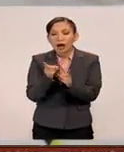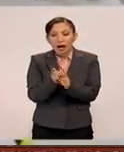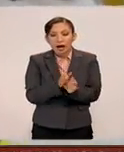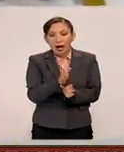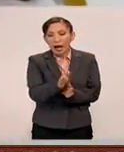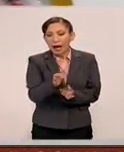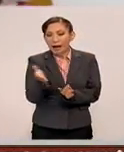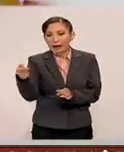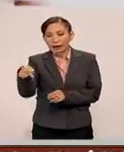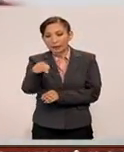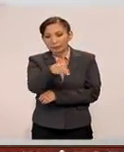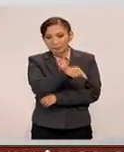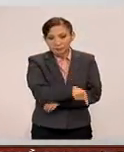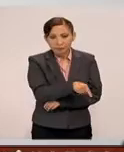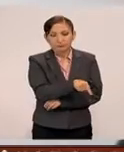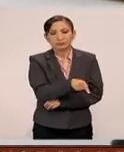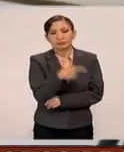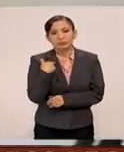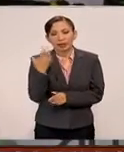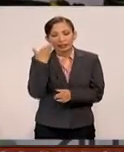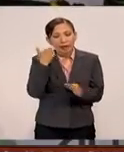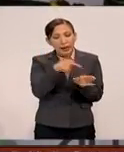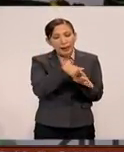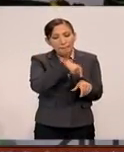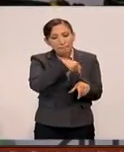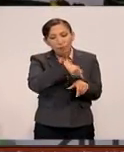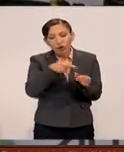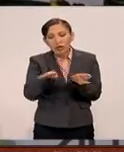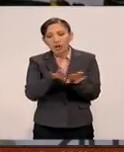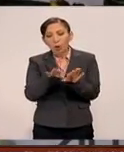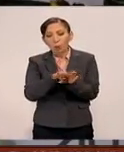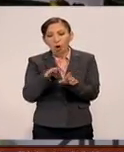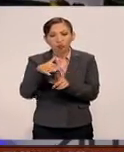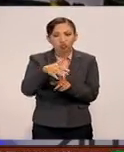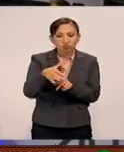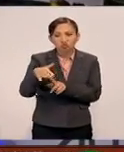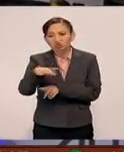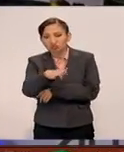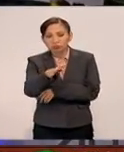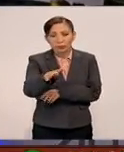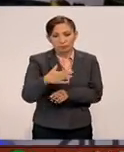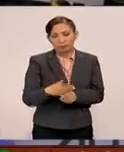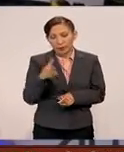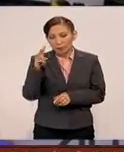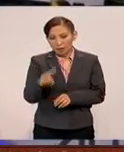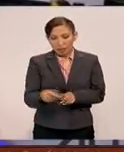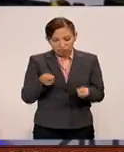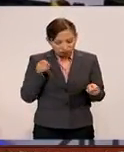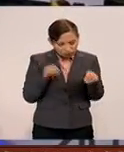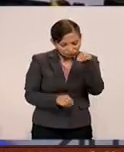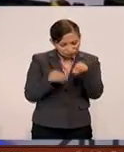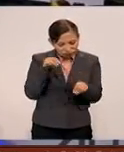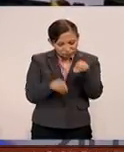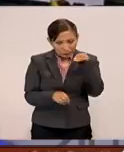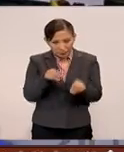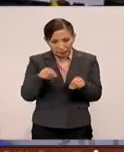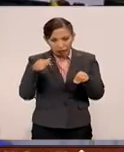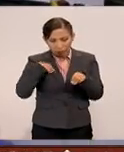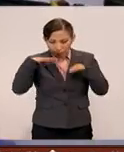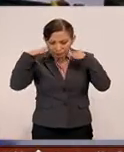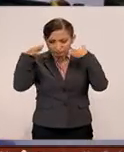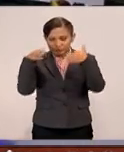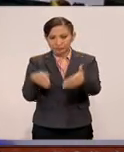a dónde ir, los tiempos y cómo ir. O sea, realmente me